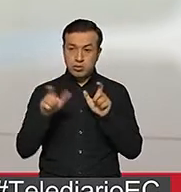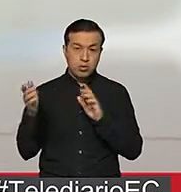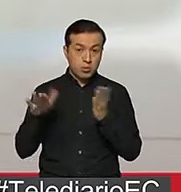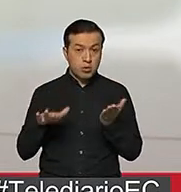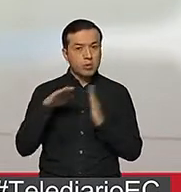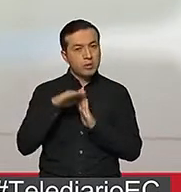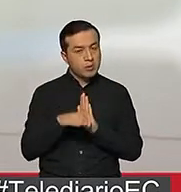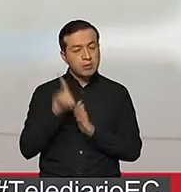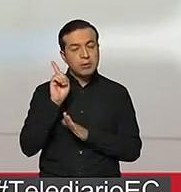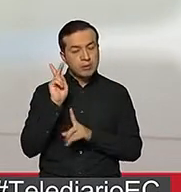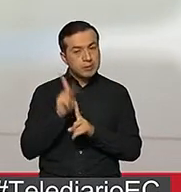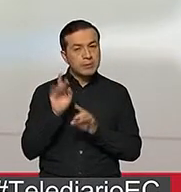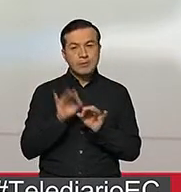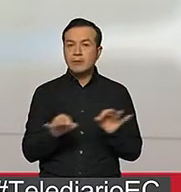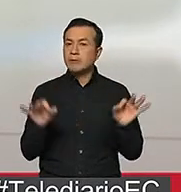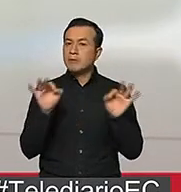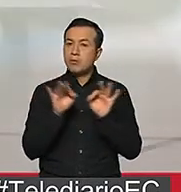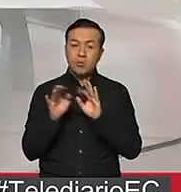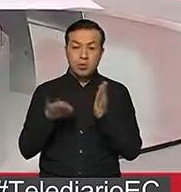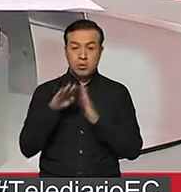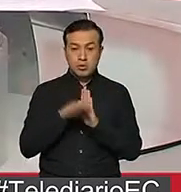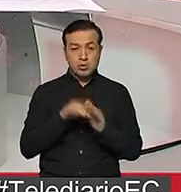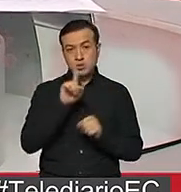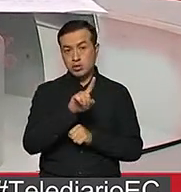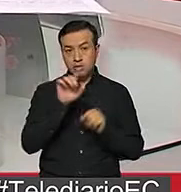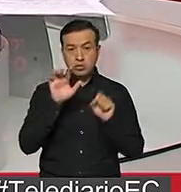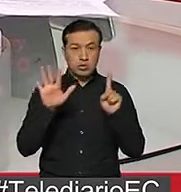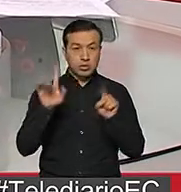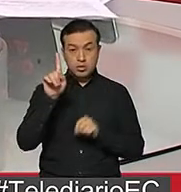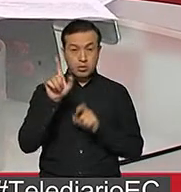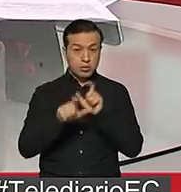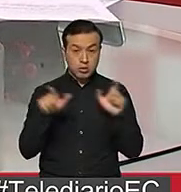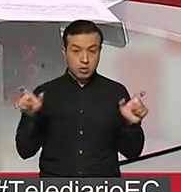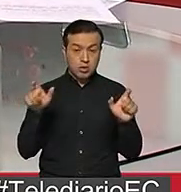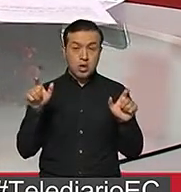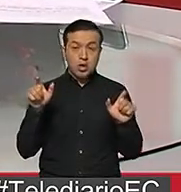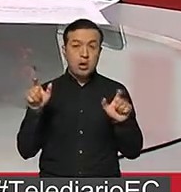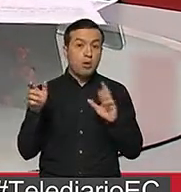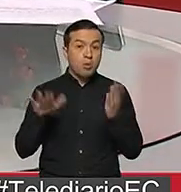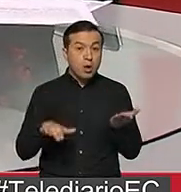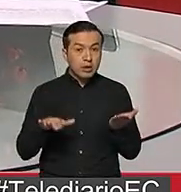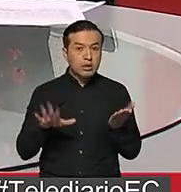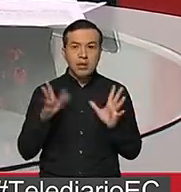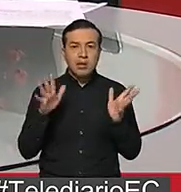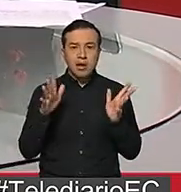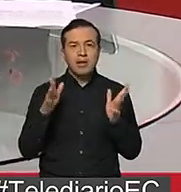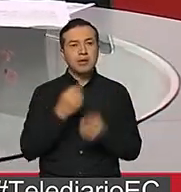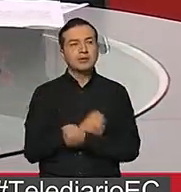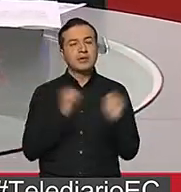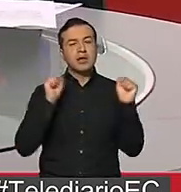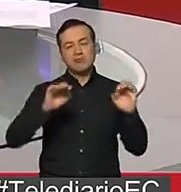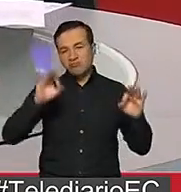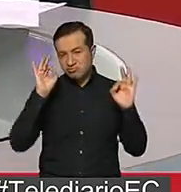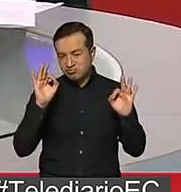cifra es sumamente importante son 161 personas que hemos logrado evitar que fallezca en accidentes